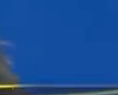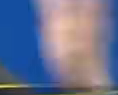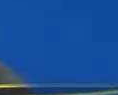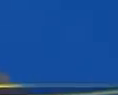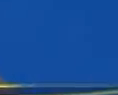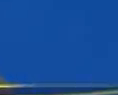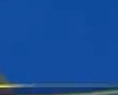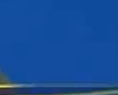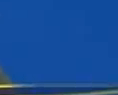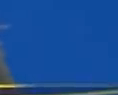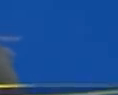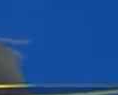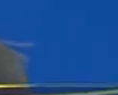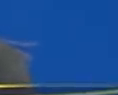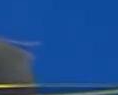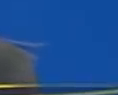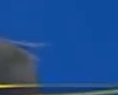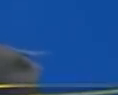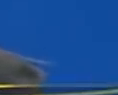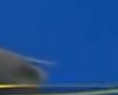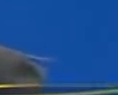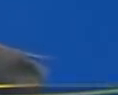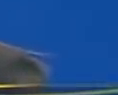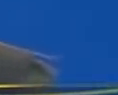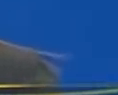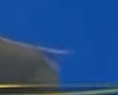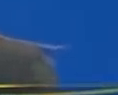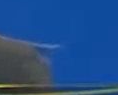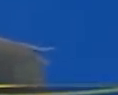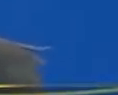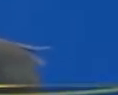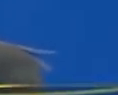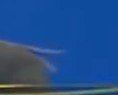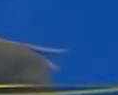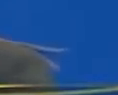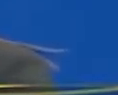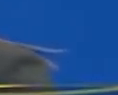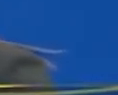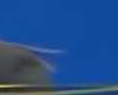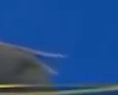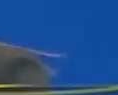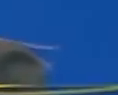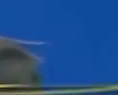es bastante difícil para nosotros, pero hacemos lo mejor posible.